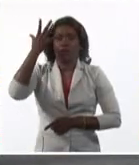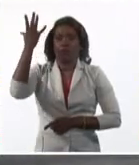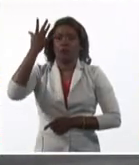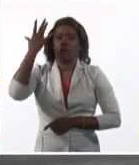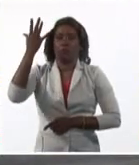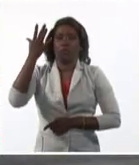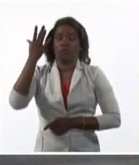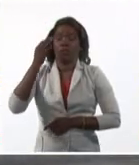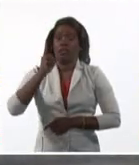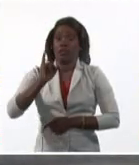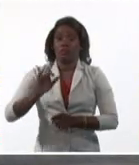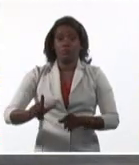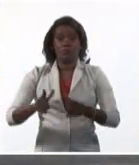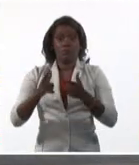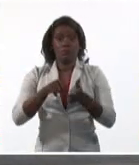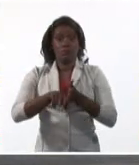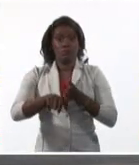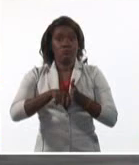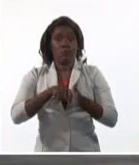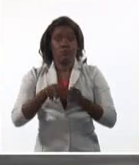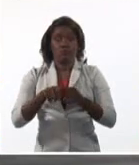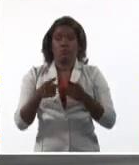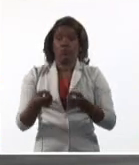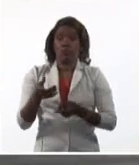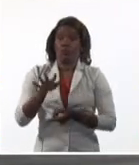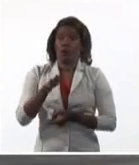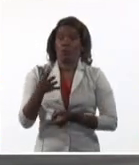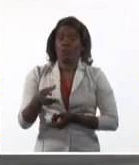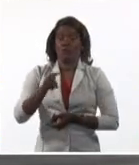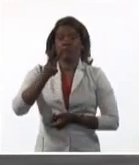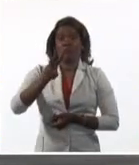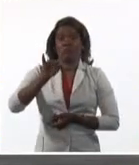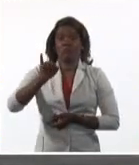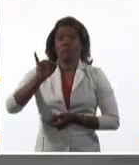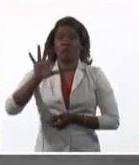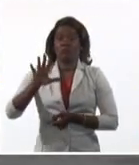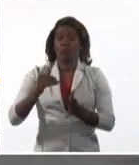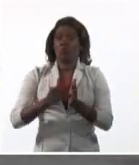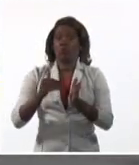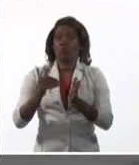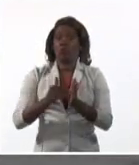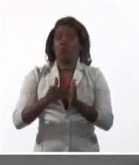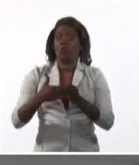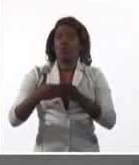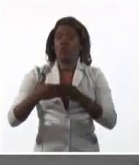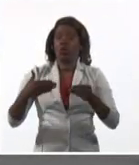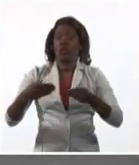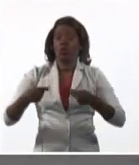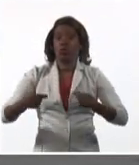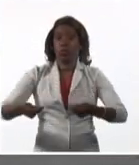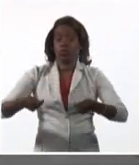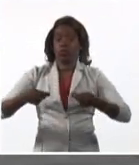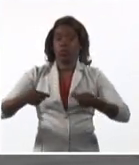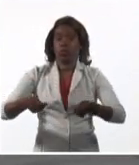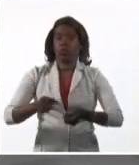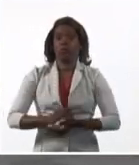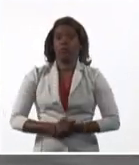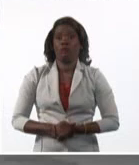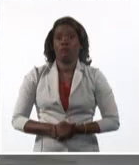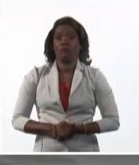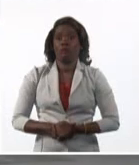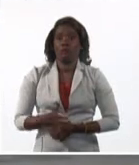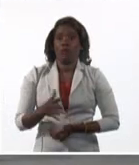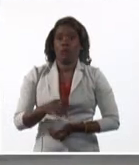insuficientes los aportes anuales de $365 millones en concepto de regalías. De sacar cientos de miles de